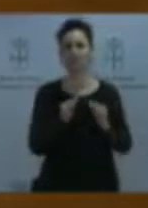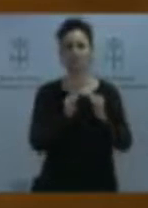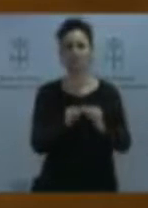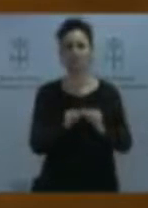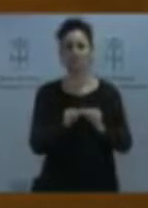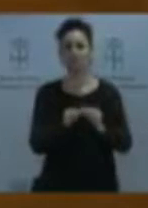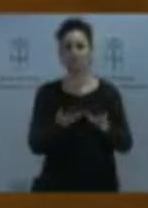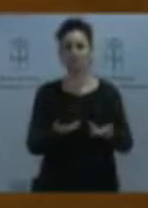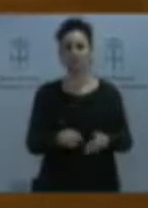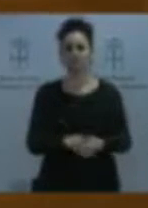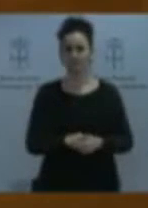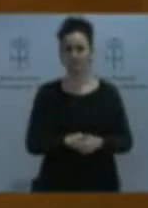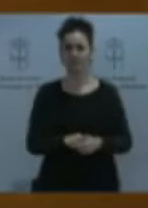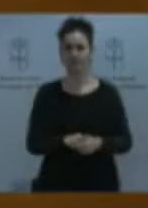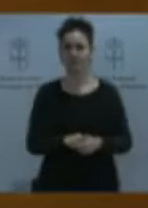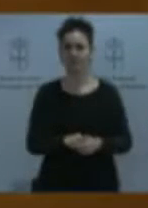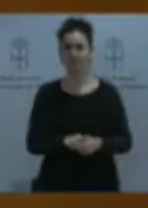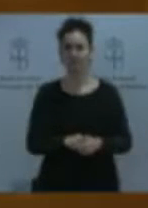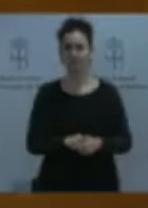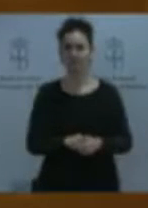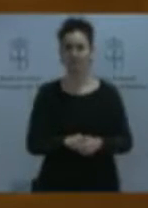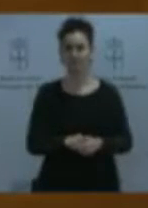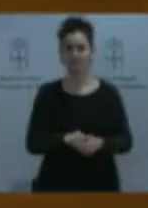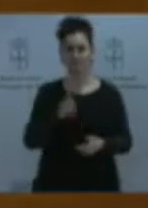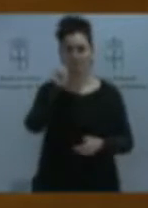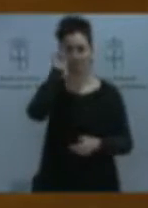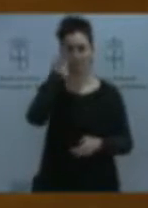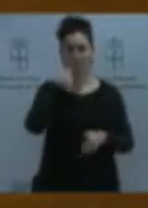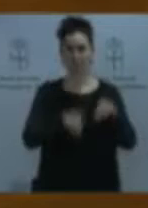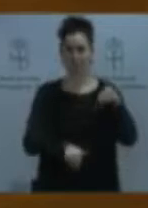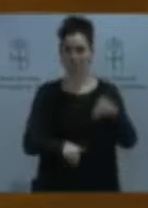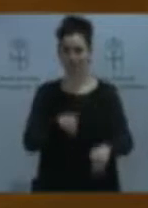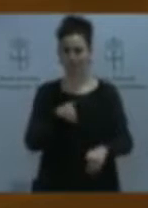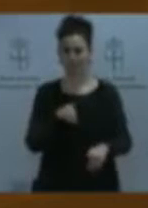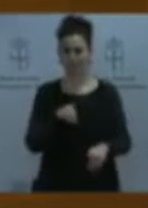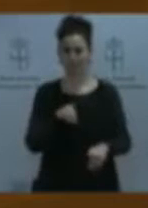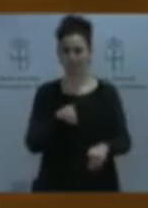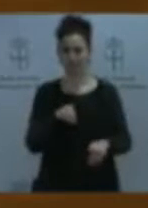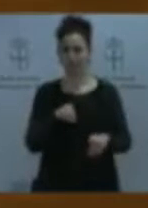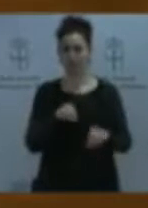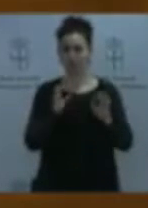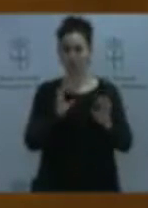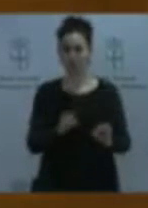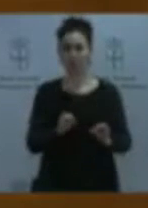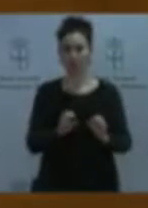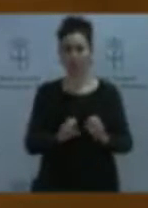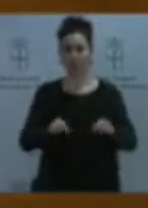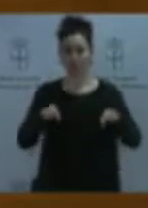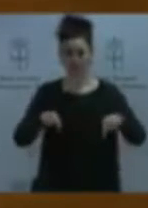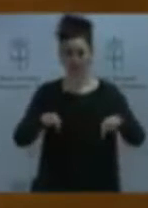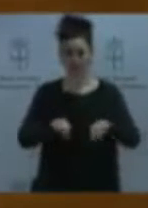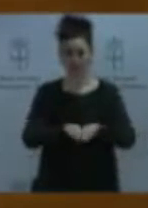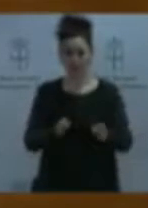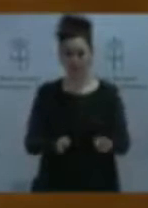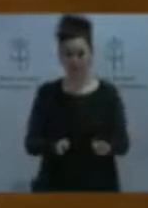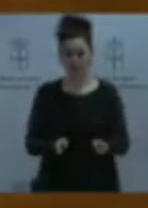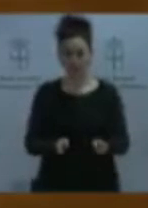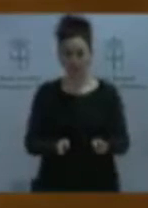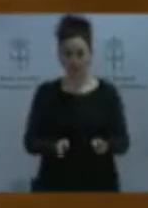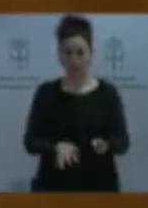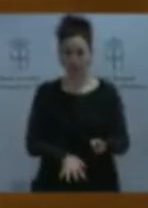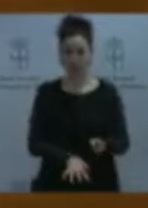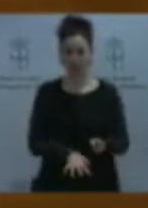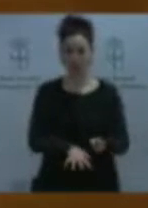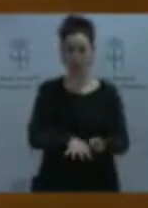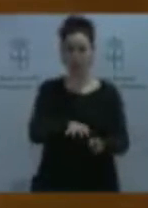existen, los kilómetros de galerías y todo el agua subterránea que en ellos se encuentra puede tener un aprovechamiento